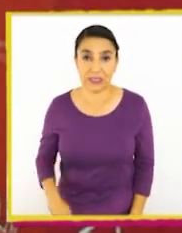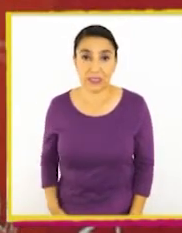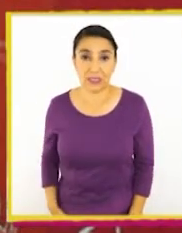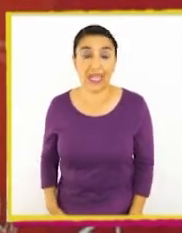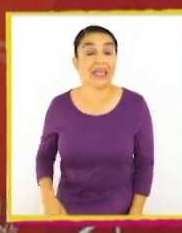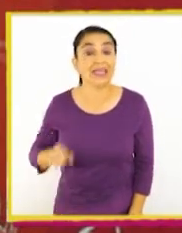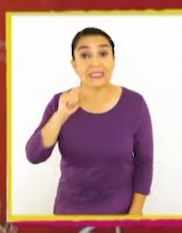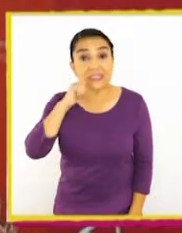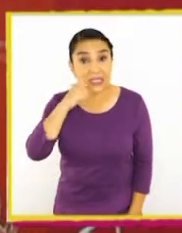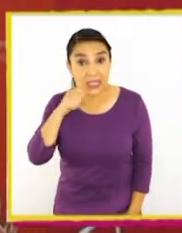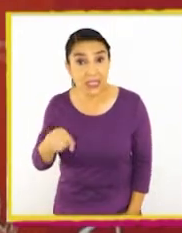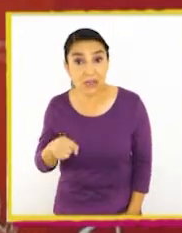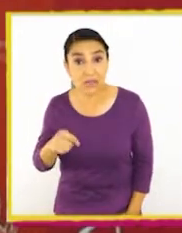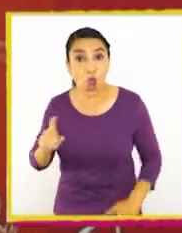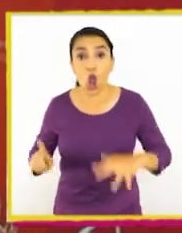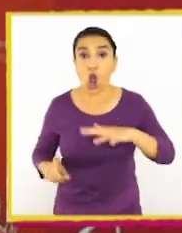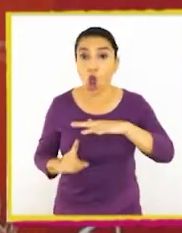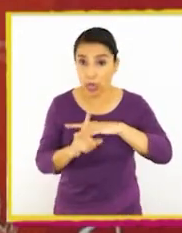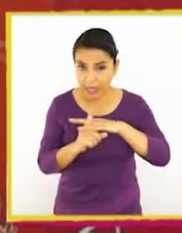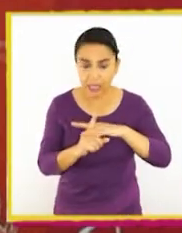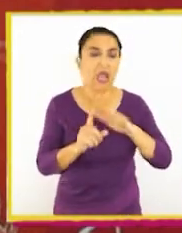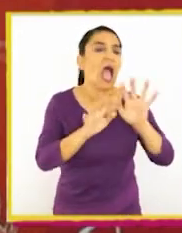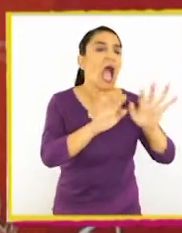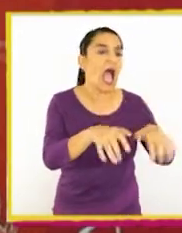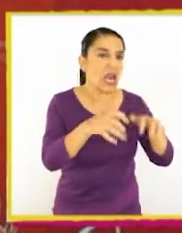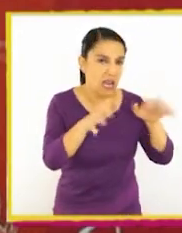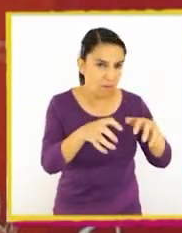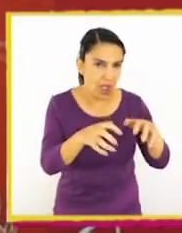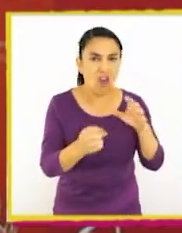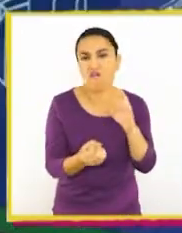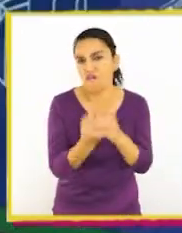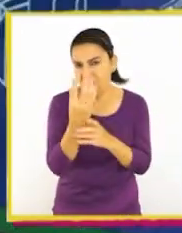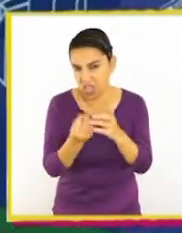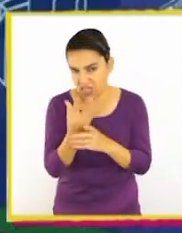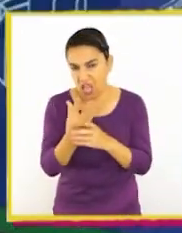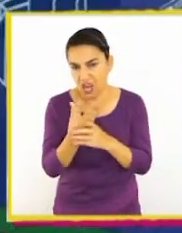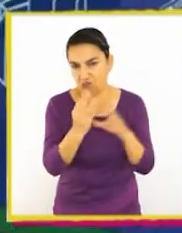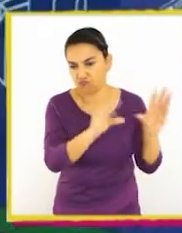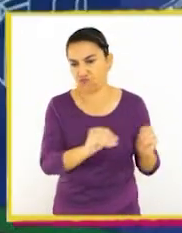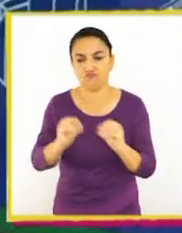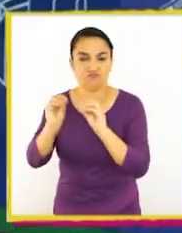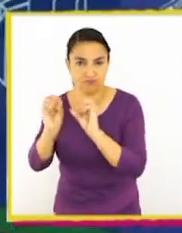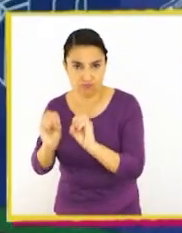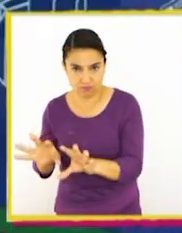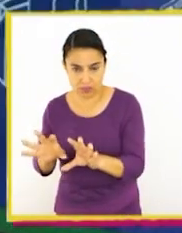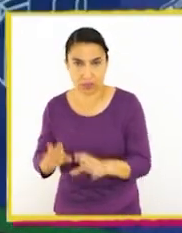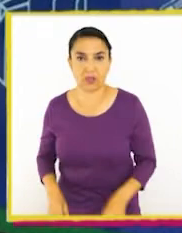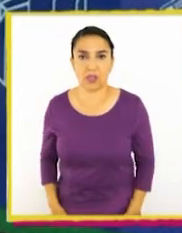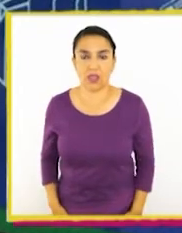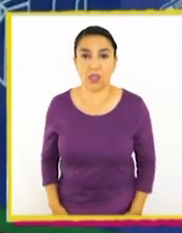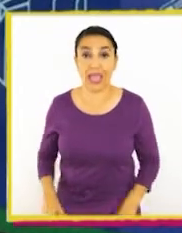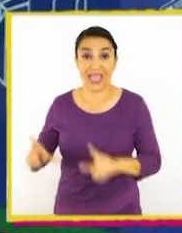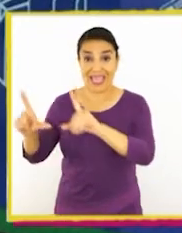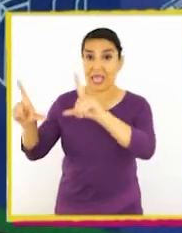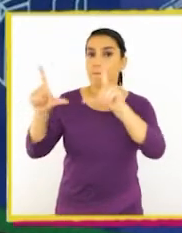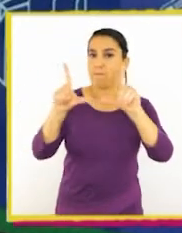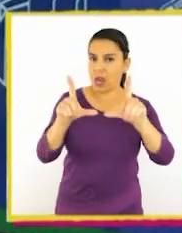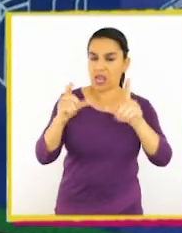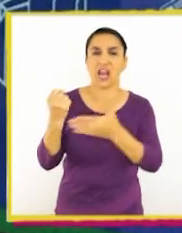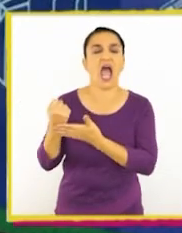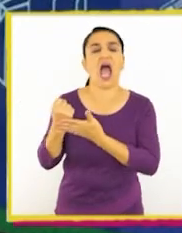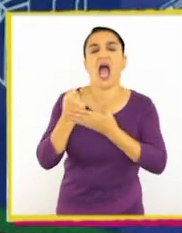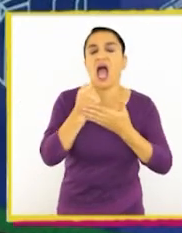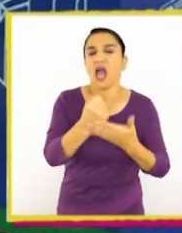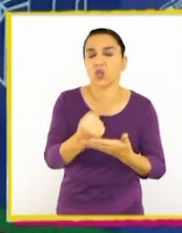¡Exacto! Son aquellos que provienen de origen animal o vegetal. Podemos poner las siguientes imágenes que